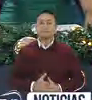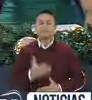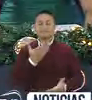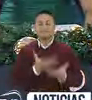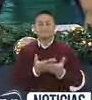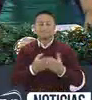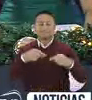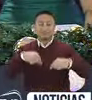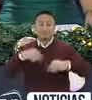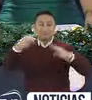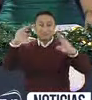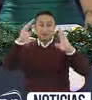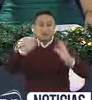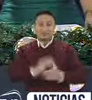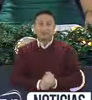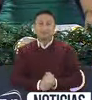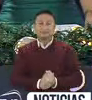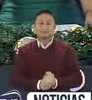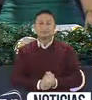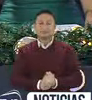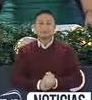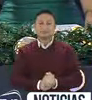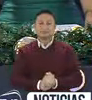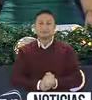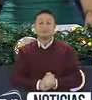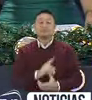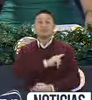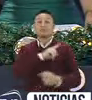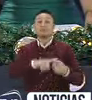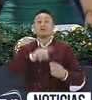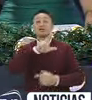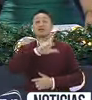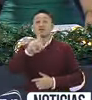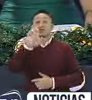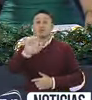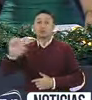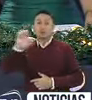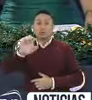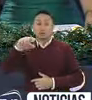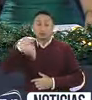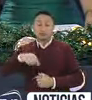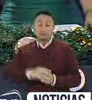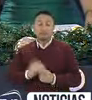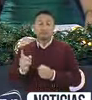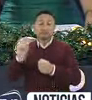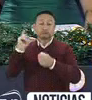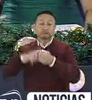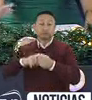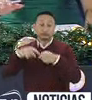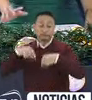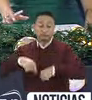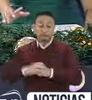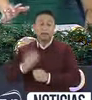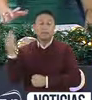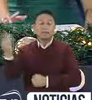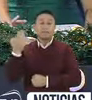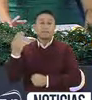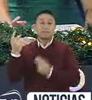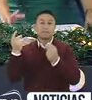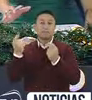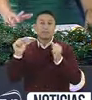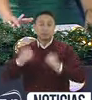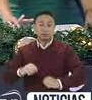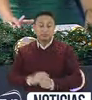Gracias por su sintonía. Más información. Hasta el 31 de enero estarán abiertas las inscripciones para el bachillerato